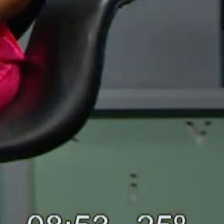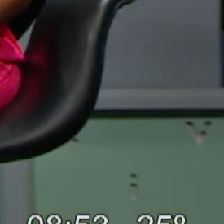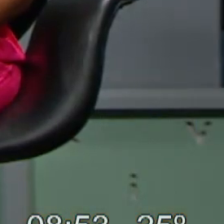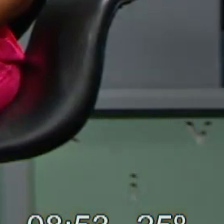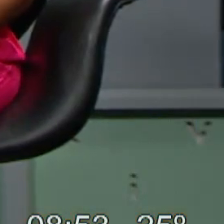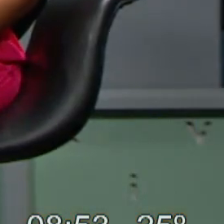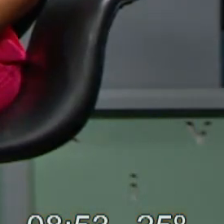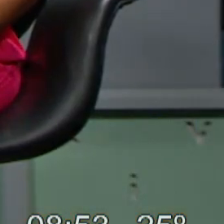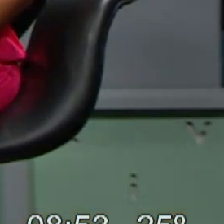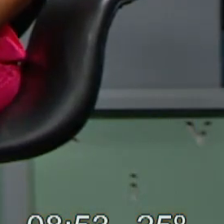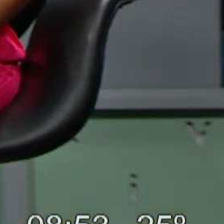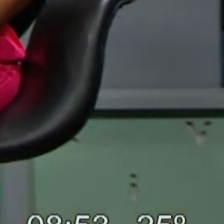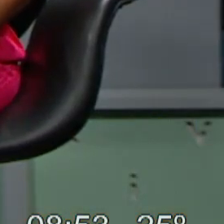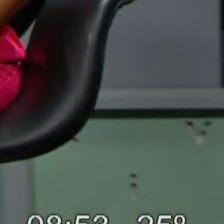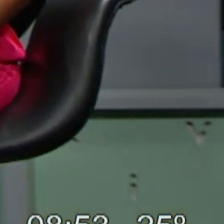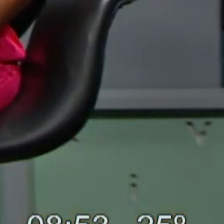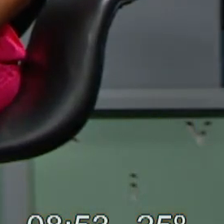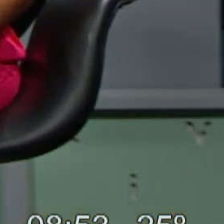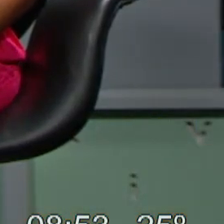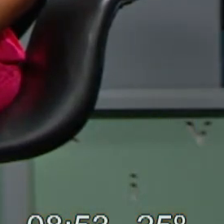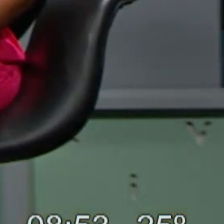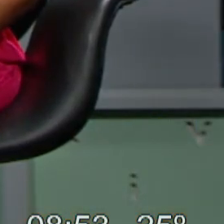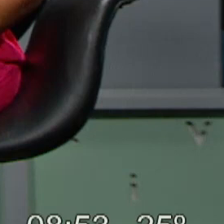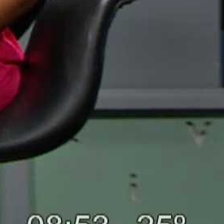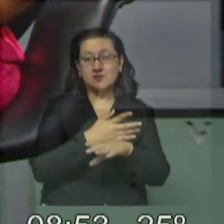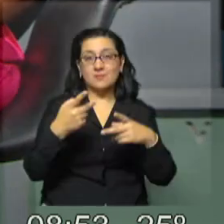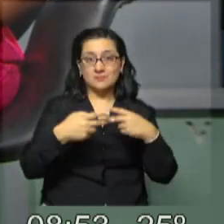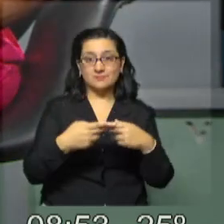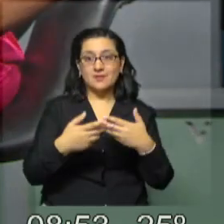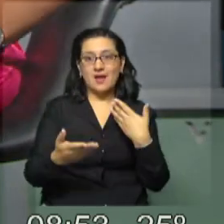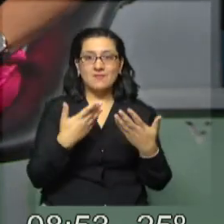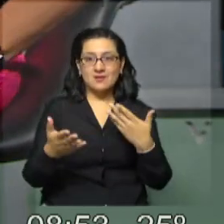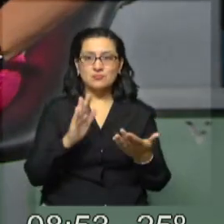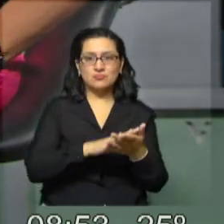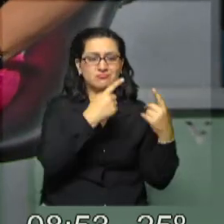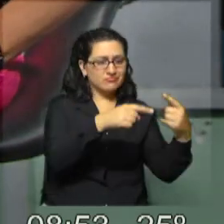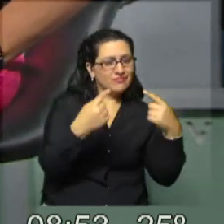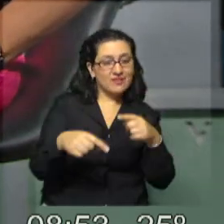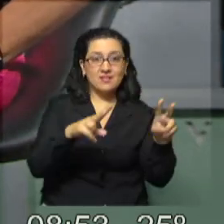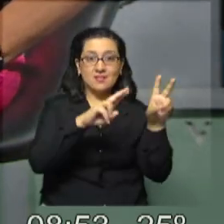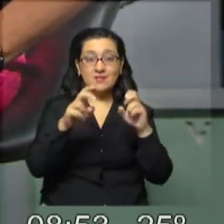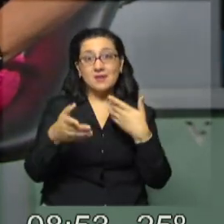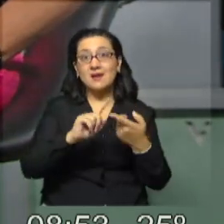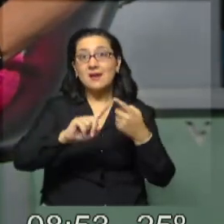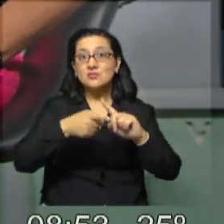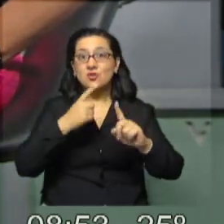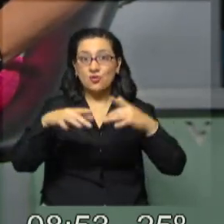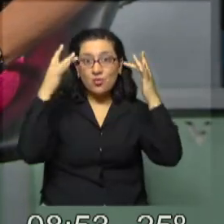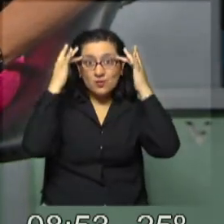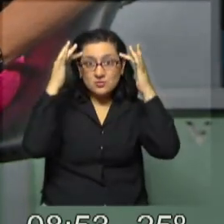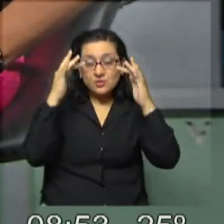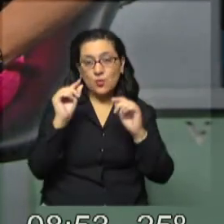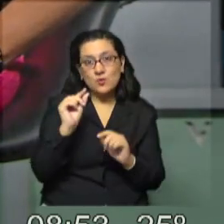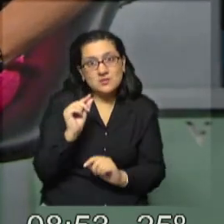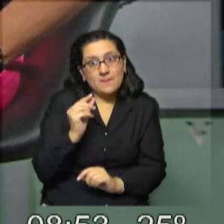Faltan 7 minutos para las 9 de la mañana. Lo habíamos anunciado antes de la pausa. Vamos a hablar de varios asuntos vinculados a la educación y uno de ellos, el más